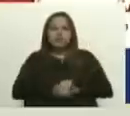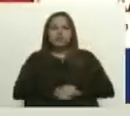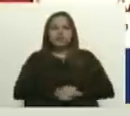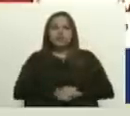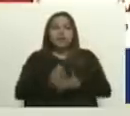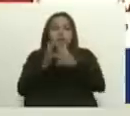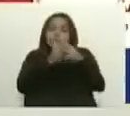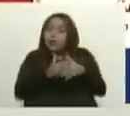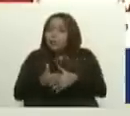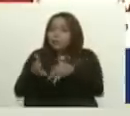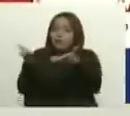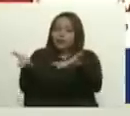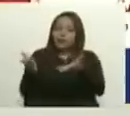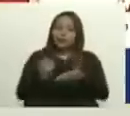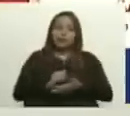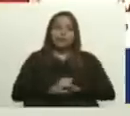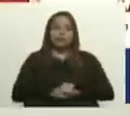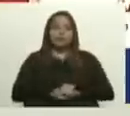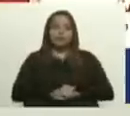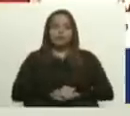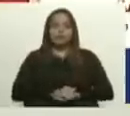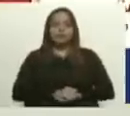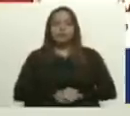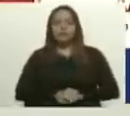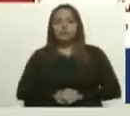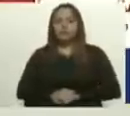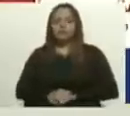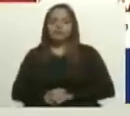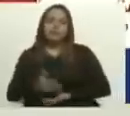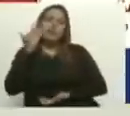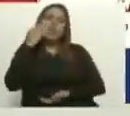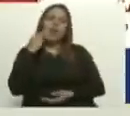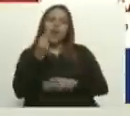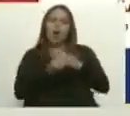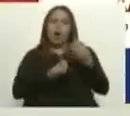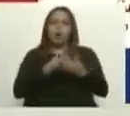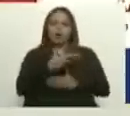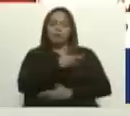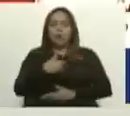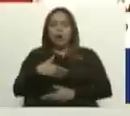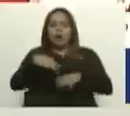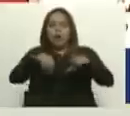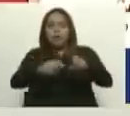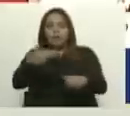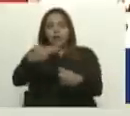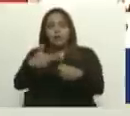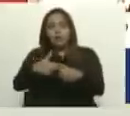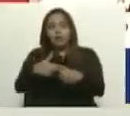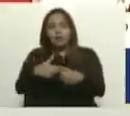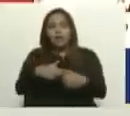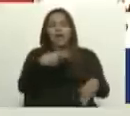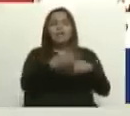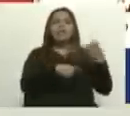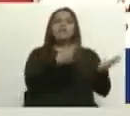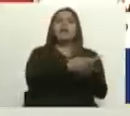¿Estados Unidos? ¿Y sabe cómo querían comprar ellos ese petróleo malo? A precio de